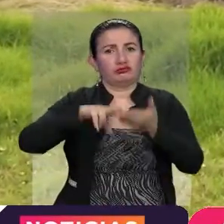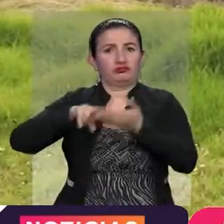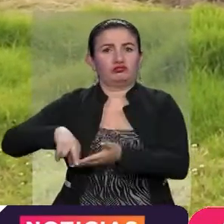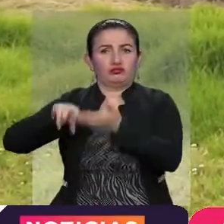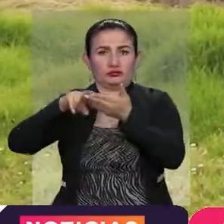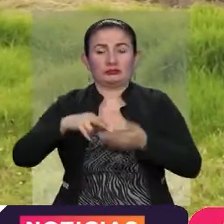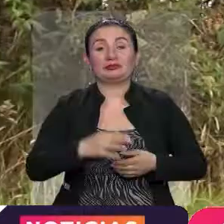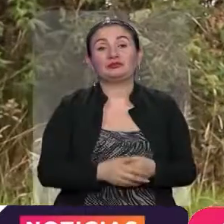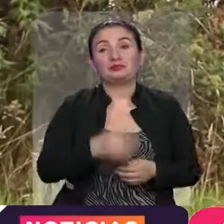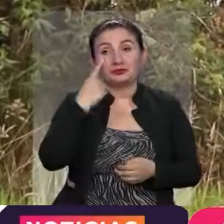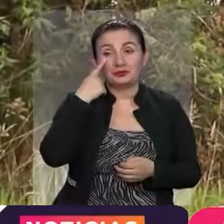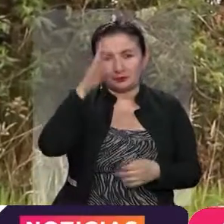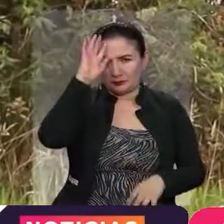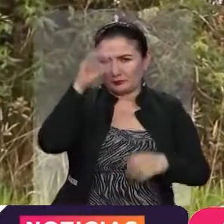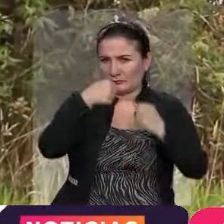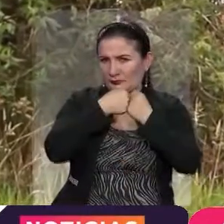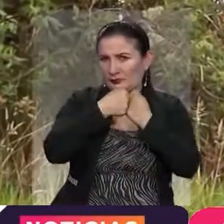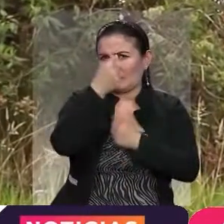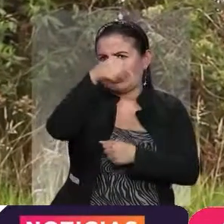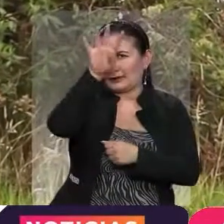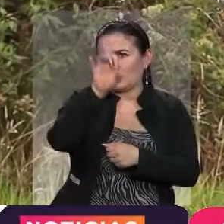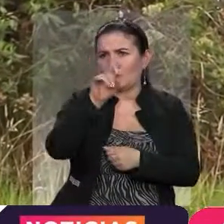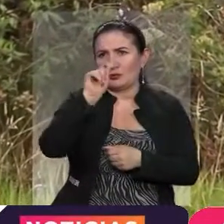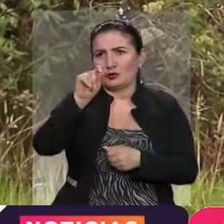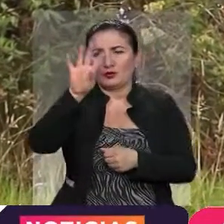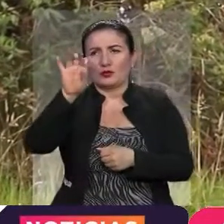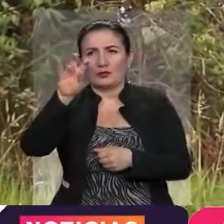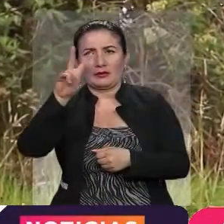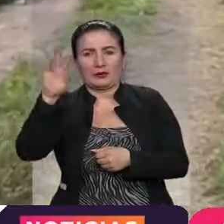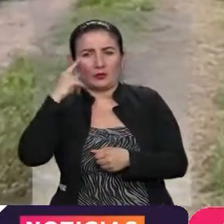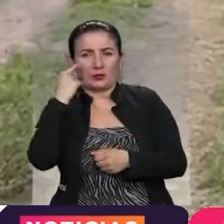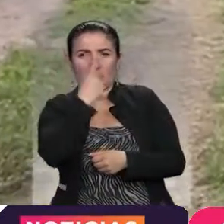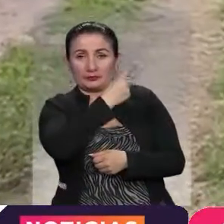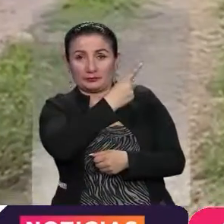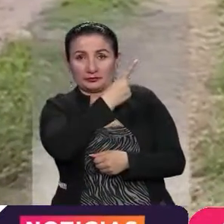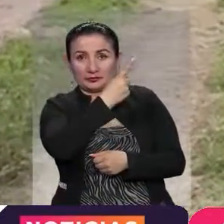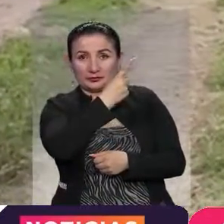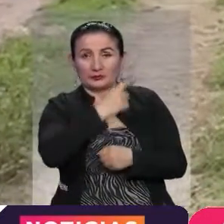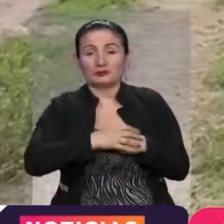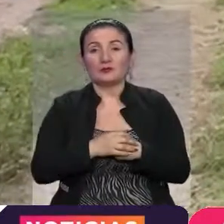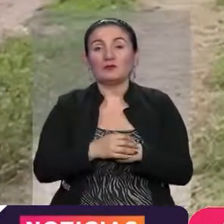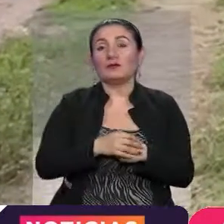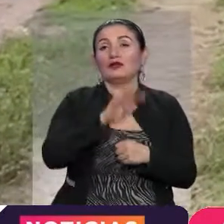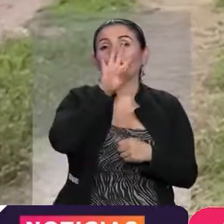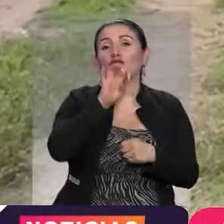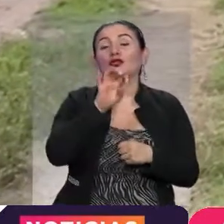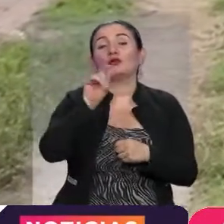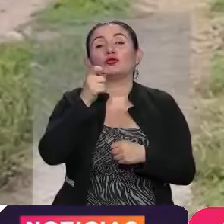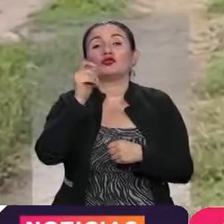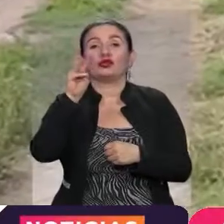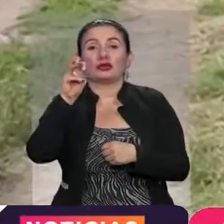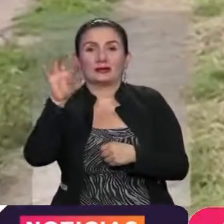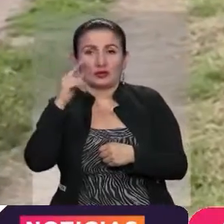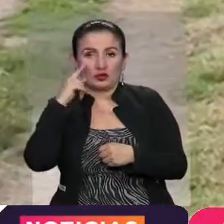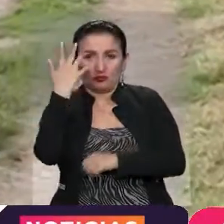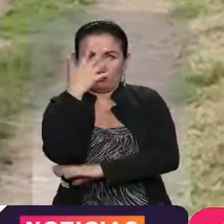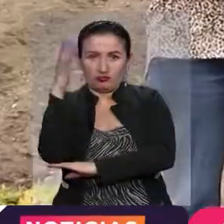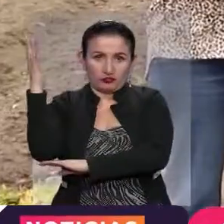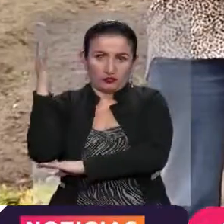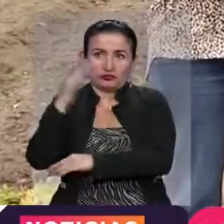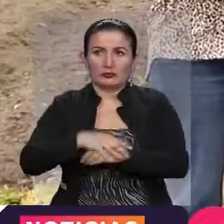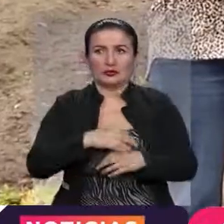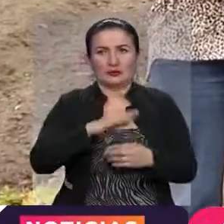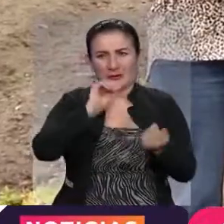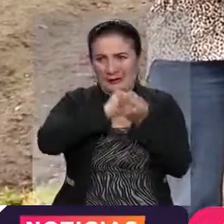ecológica, pues el pacto contempla 19.24 hectáreas, en 9.82 de ellas se plantaron dichos arbolados. Y